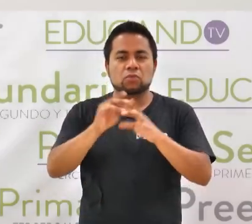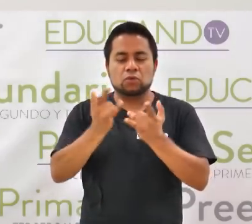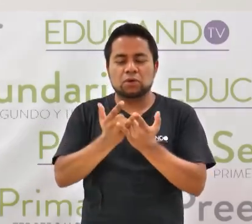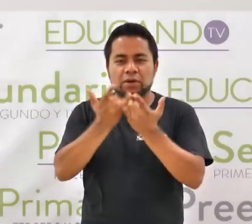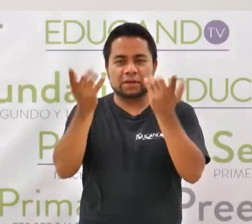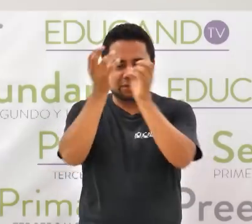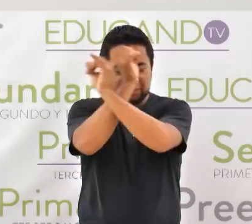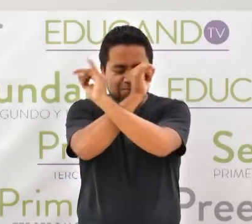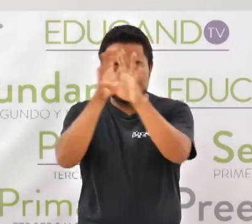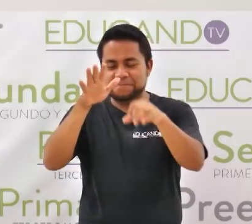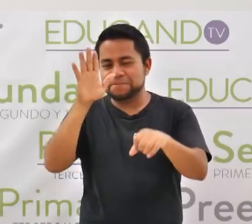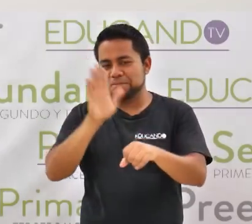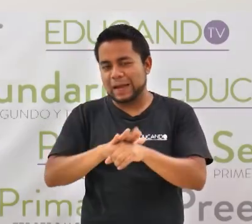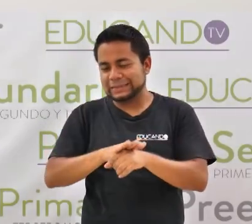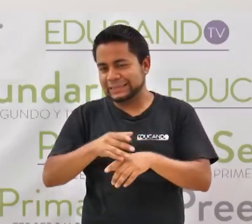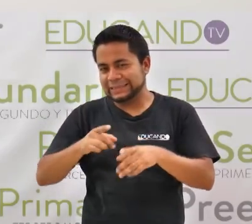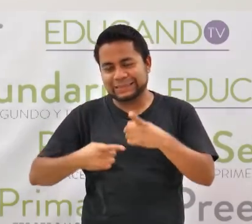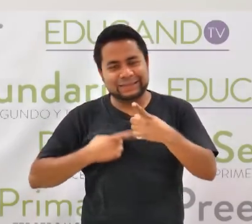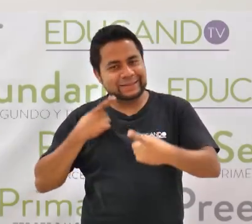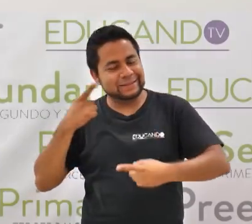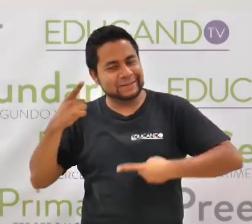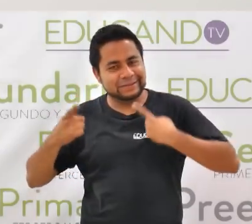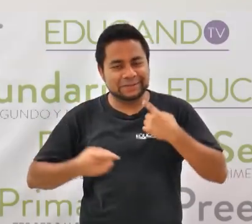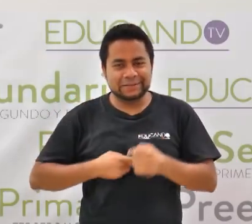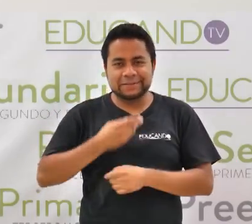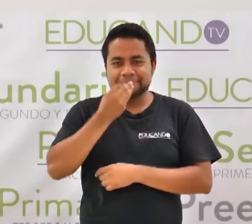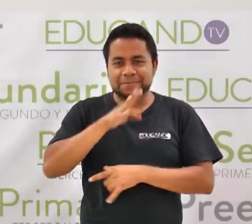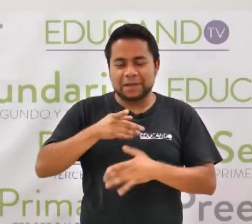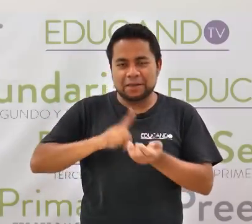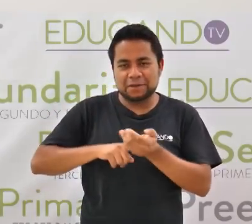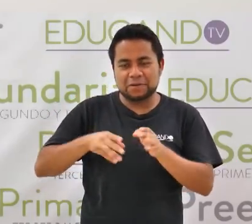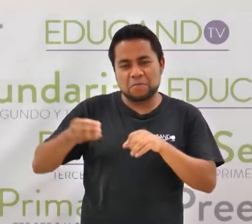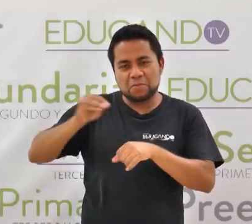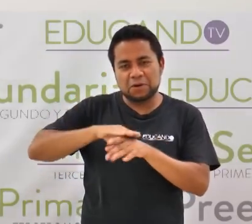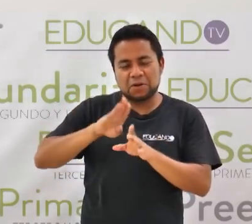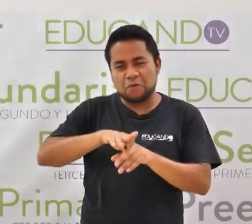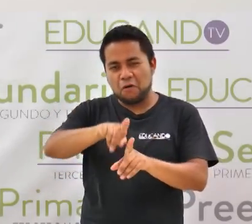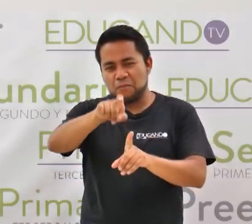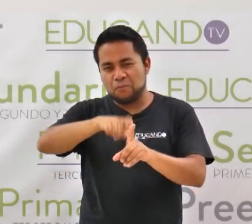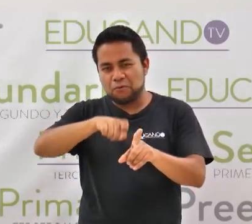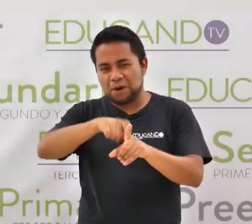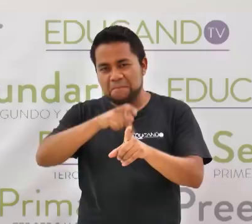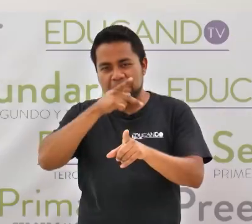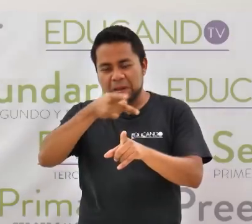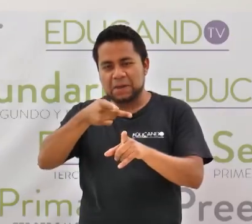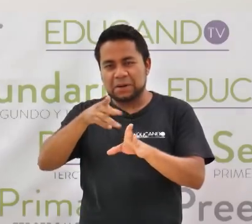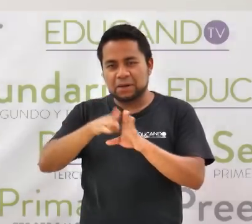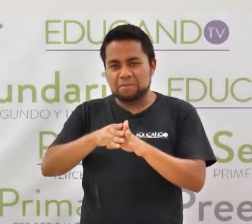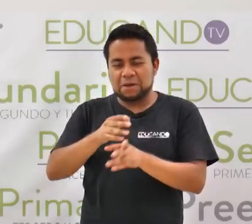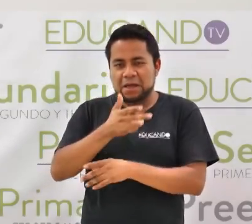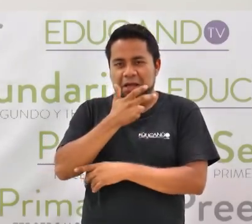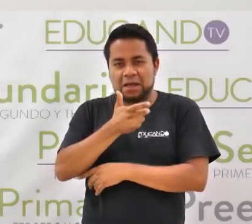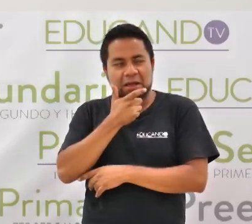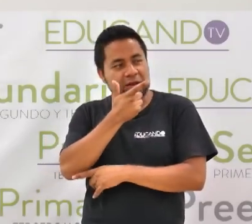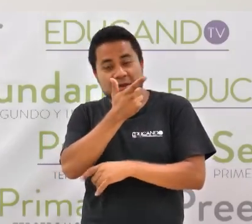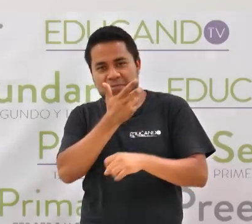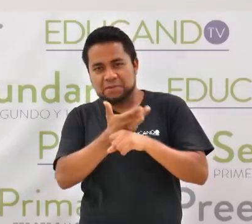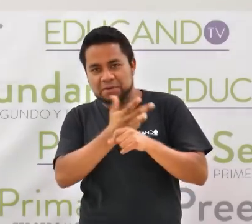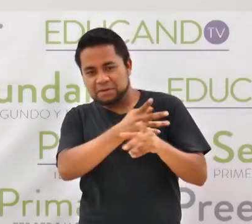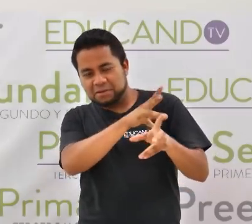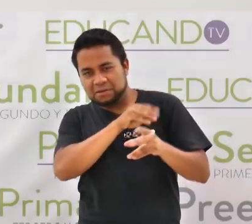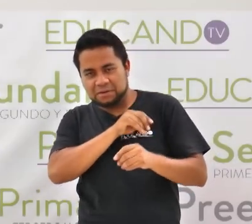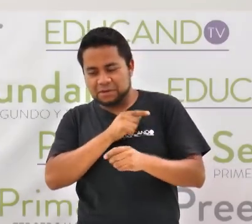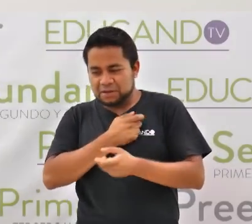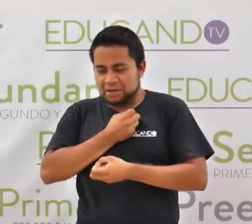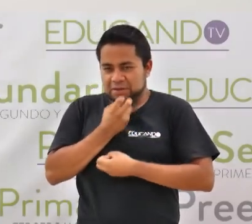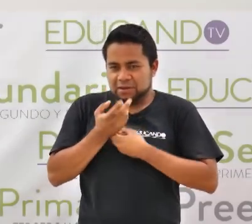son mucho más divertidas y también hay mucho sarcasmo, una forma de humor muy americana,